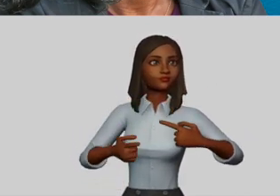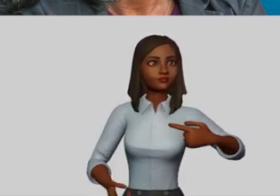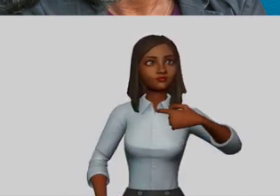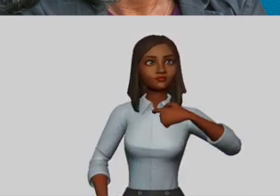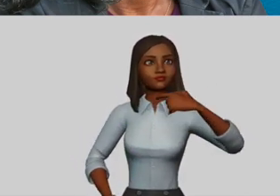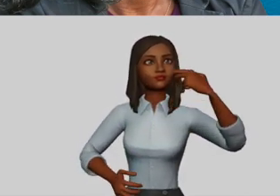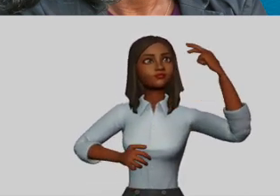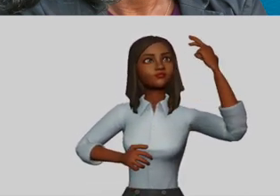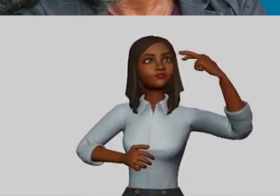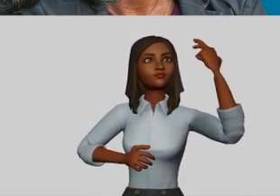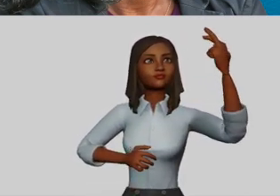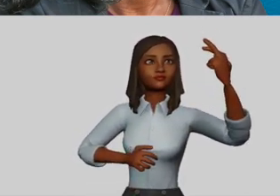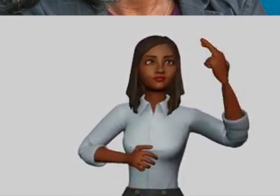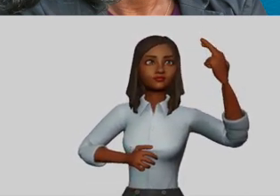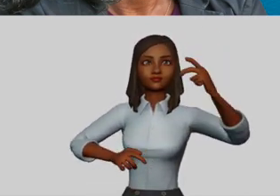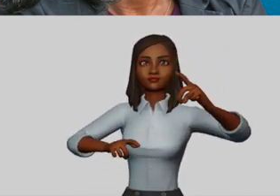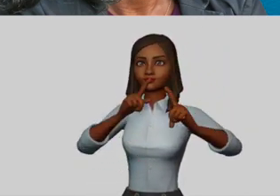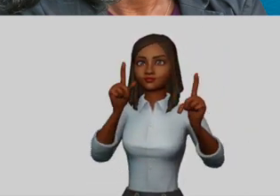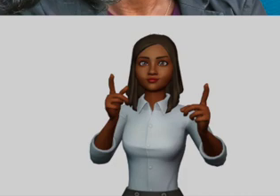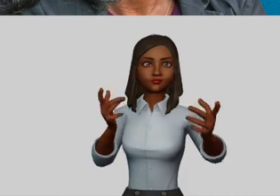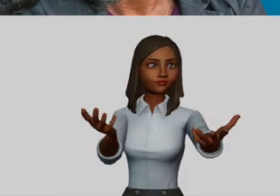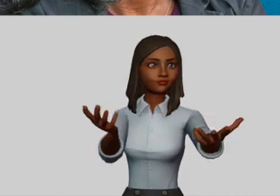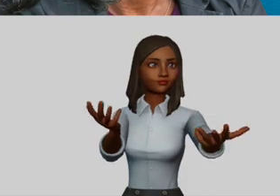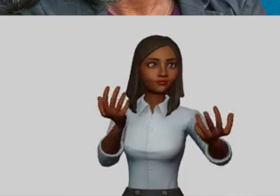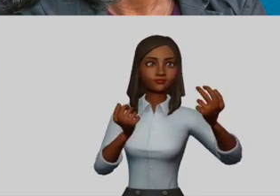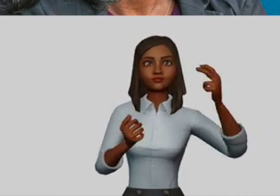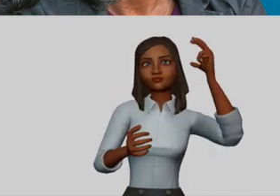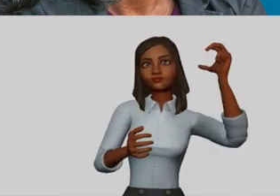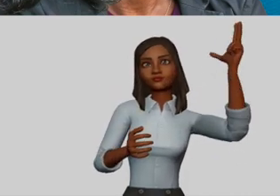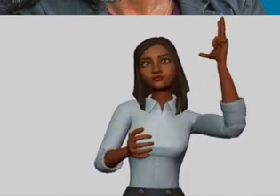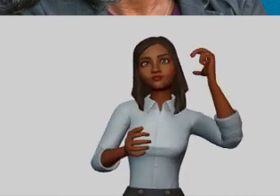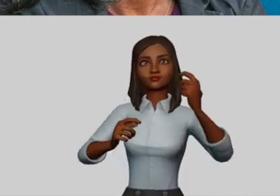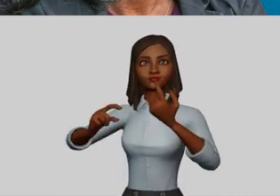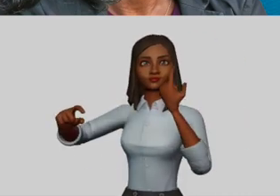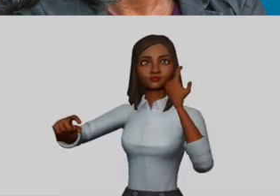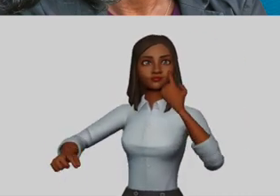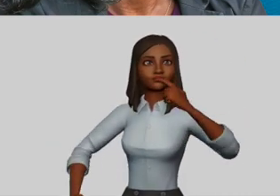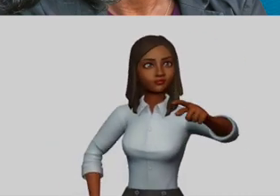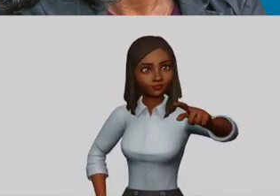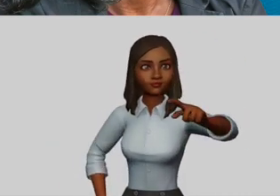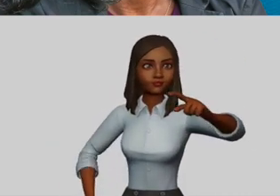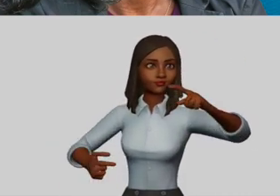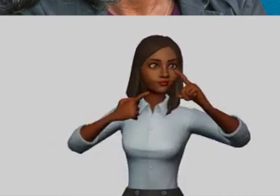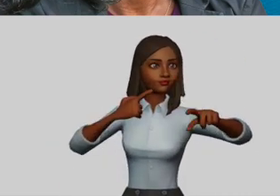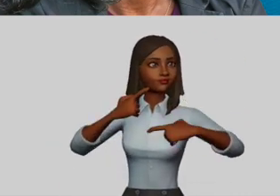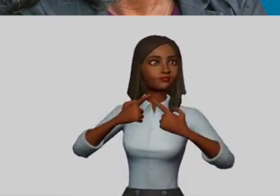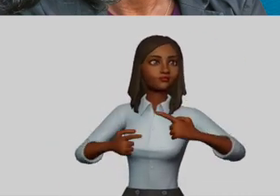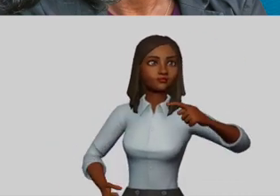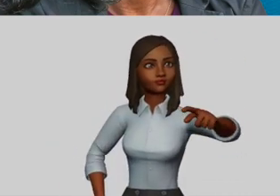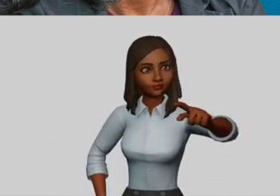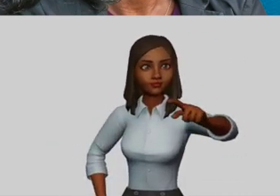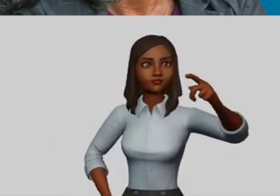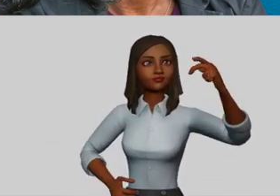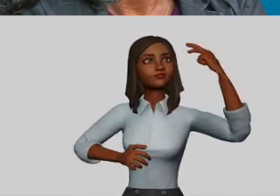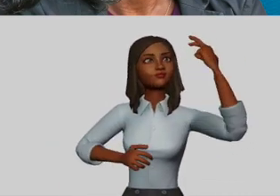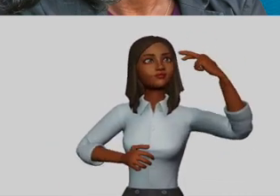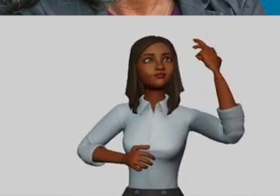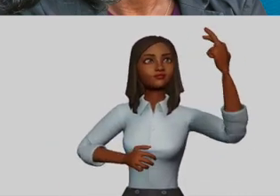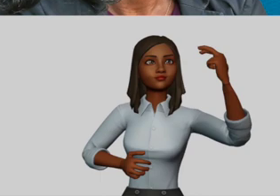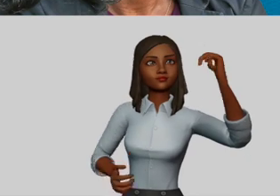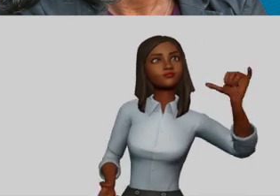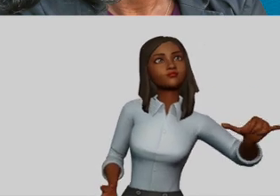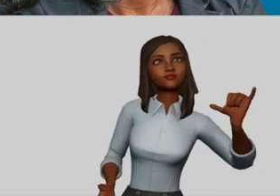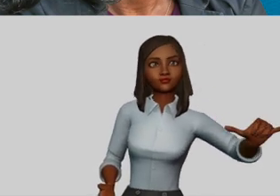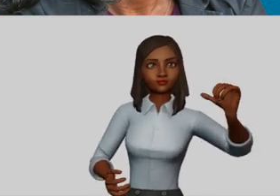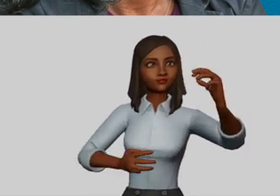Toys R Us. Y me dice, bueno, si aprendes el inglés, para cuando llegues al quinto, te doy una bicicleta